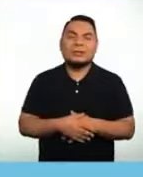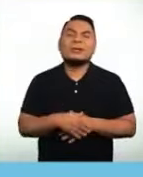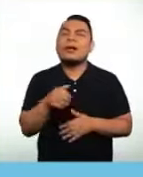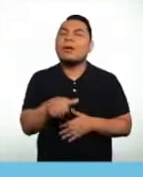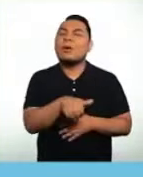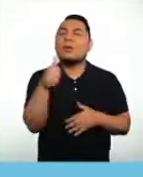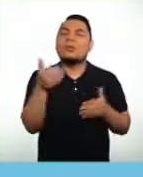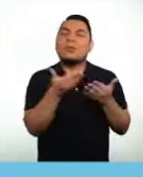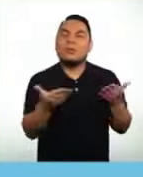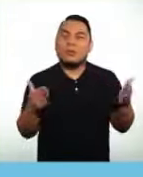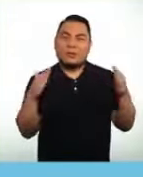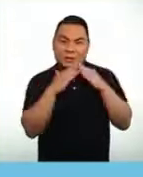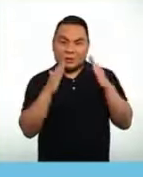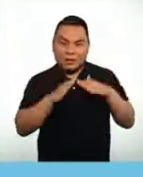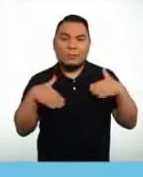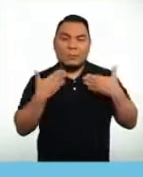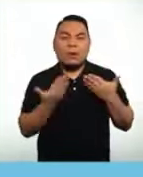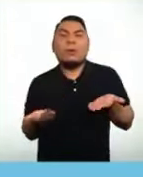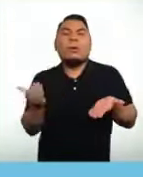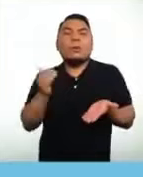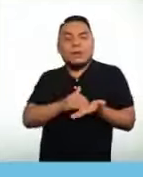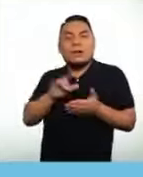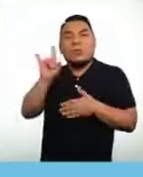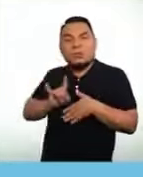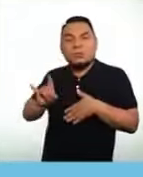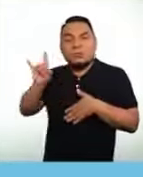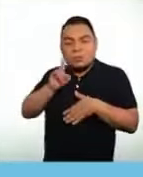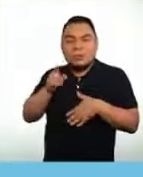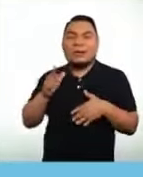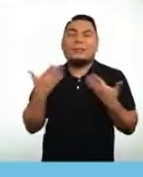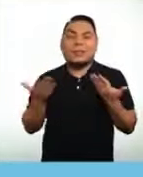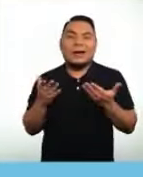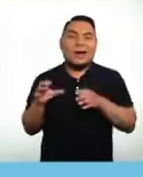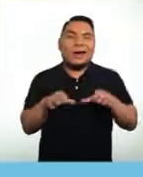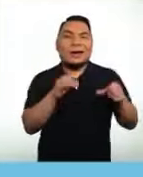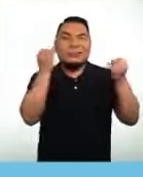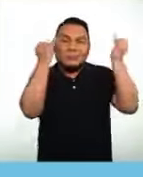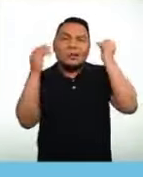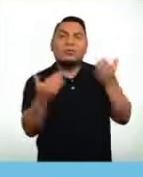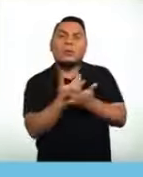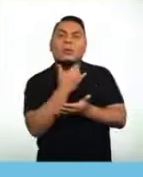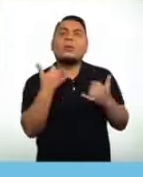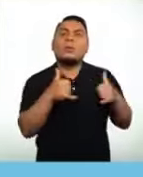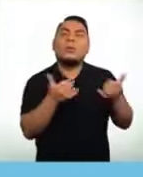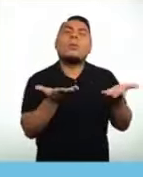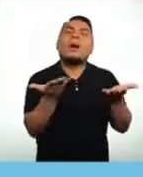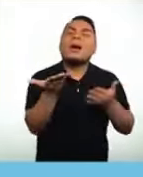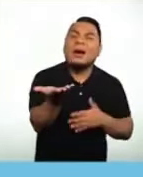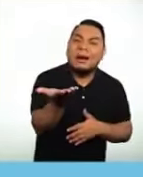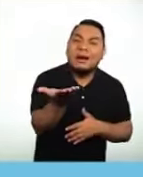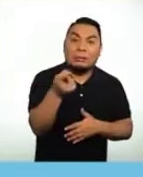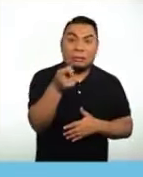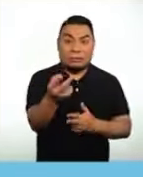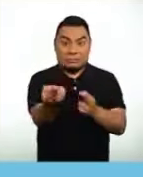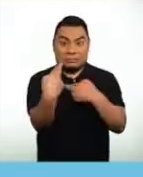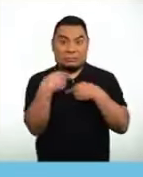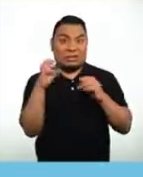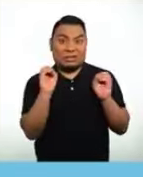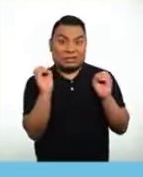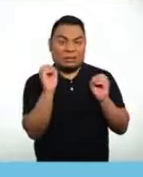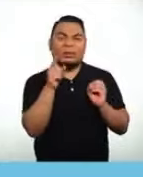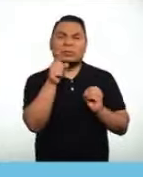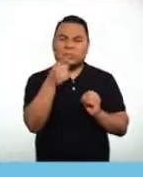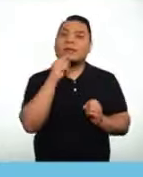Pregúntale, ¿qué otros objetos de casa podemos volver a utilizar para crear nuevos juegos? Si